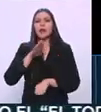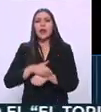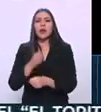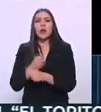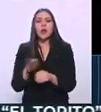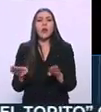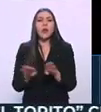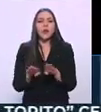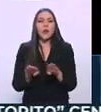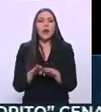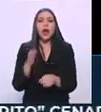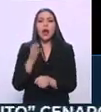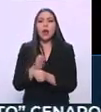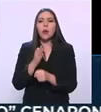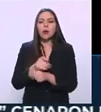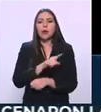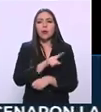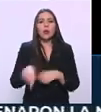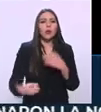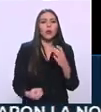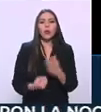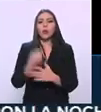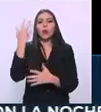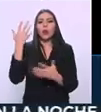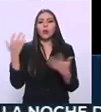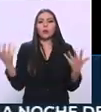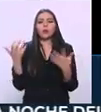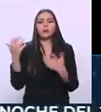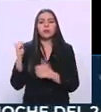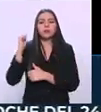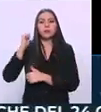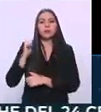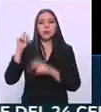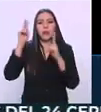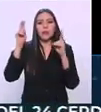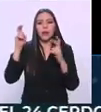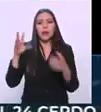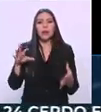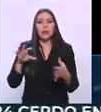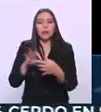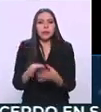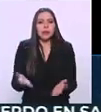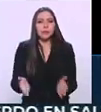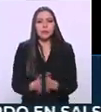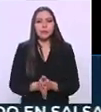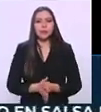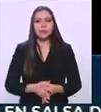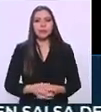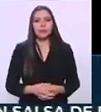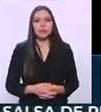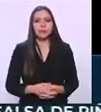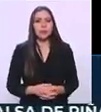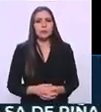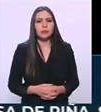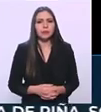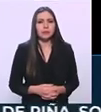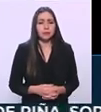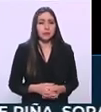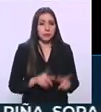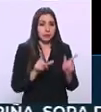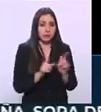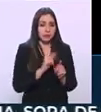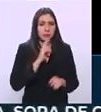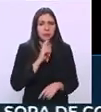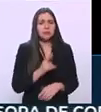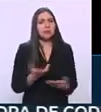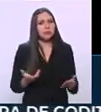escenario con el que ahora se enfrentan a esta nueva agenda? Bueno, la respuesta cortita, muy bien,